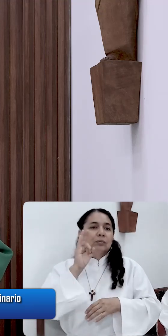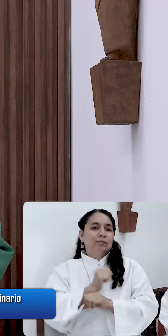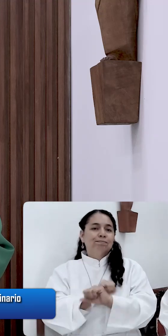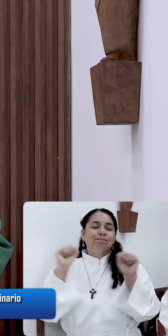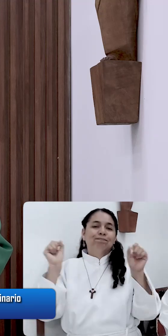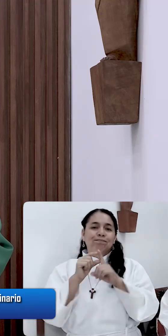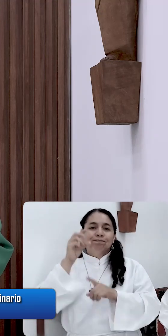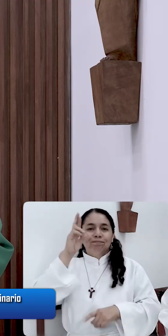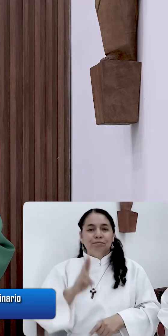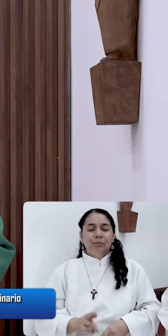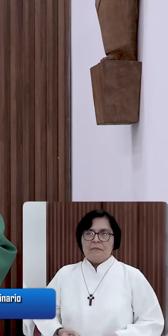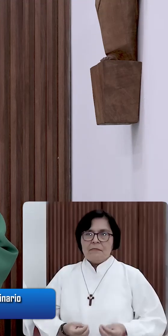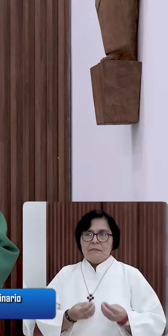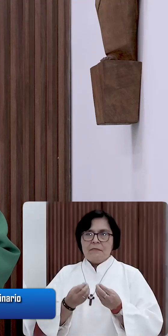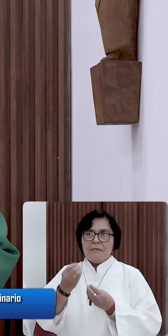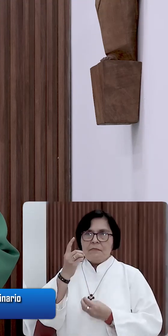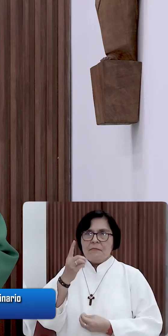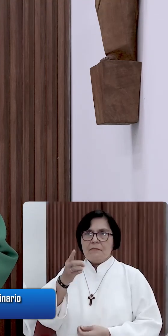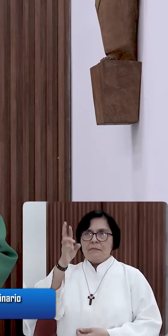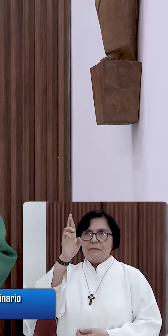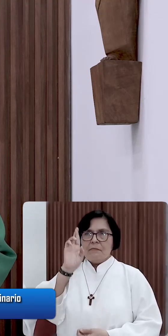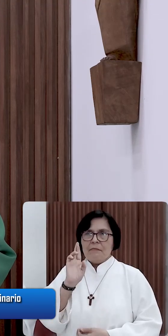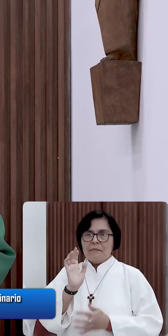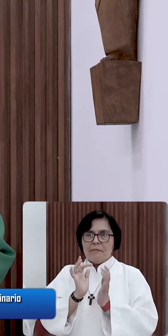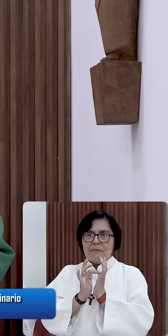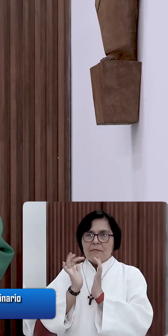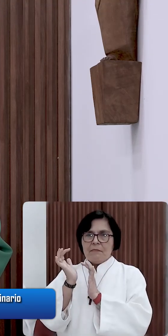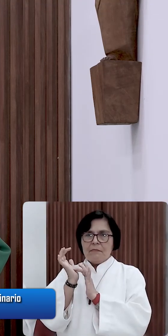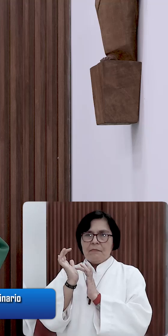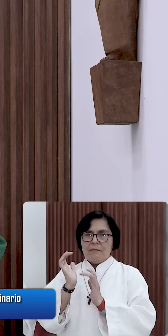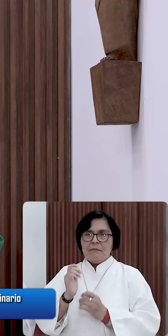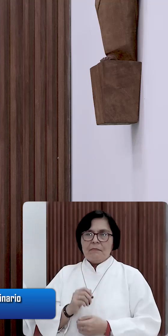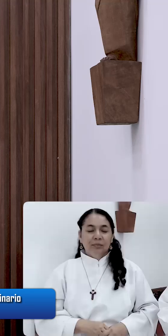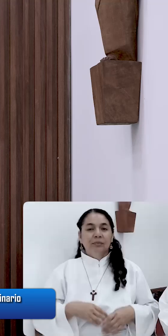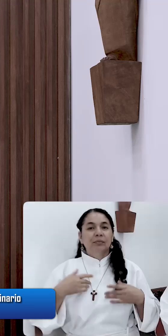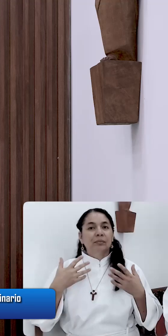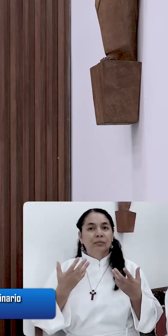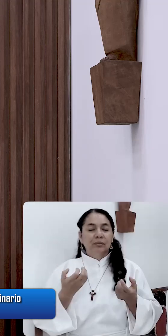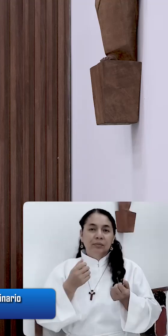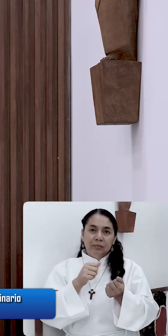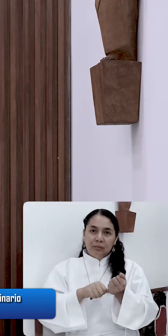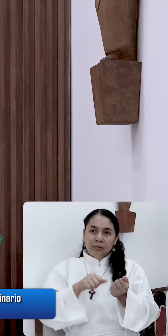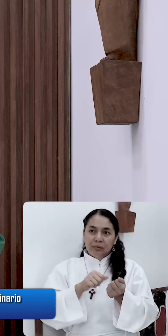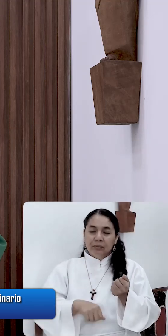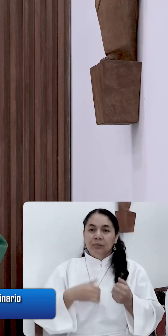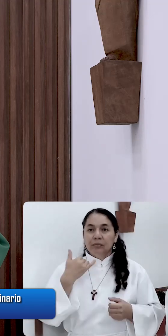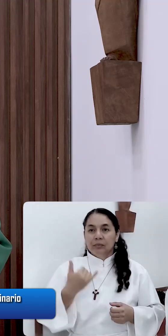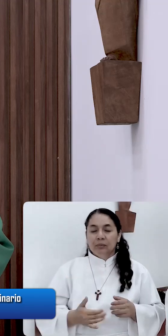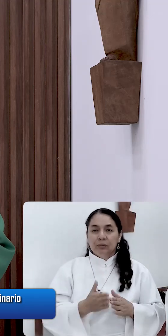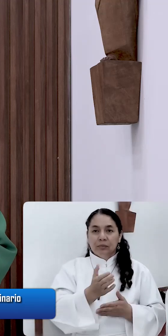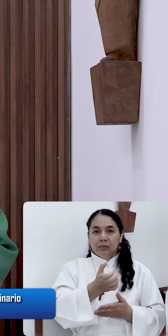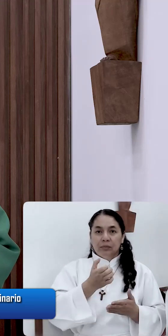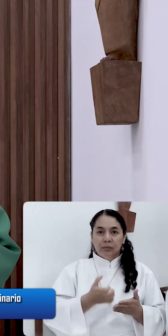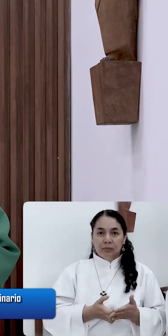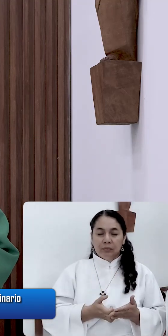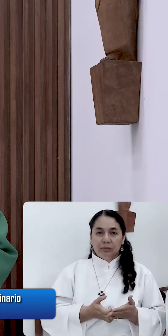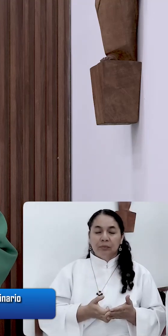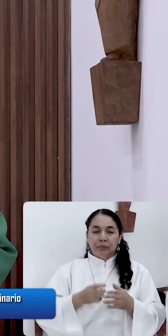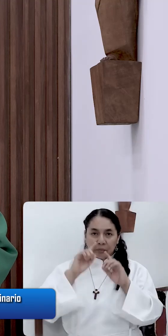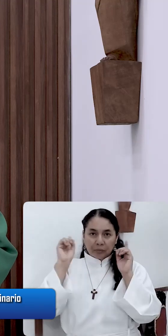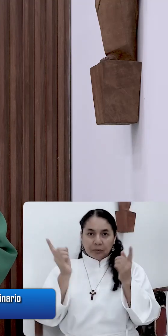Palabra del Señor. Gloria a ti, Señor Jesús. Queridos hermanos, hoy el Evangelio de San